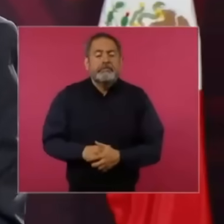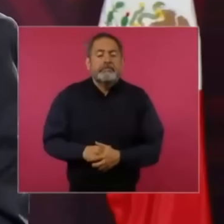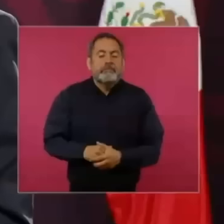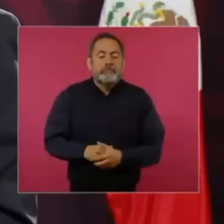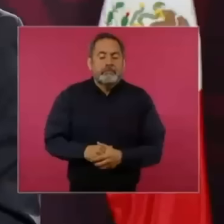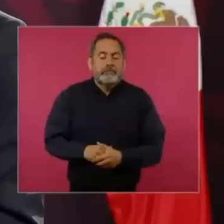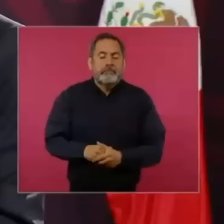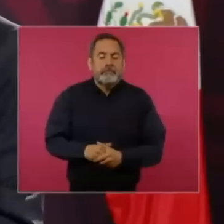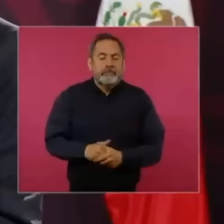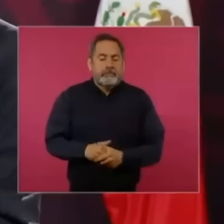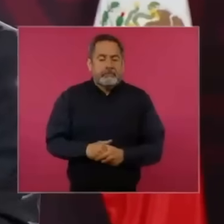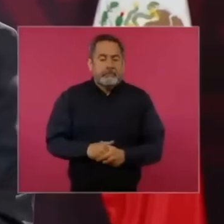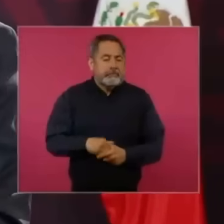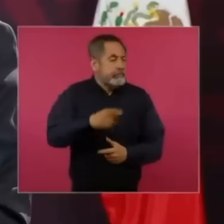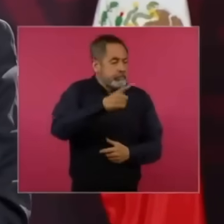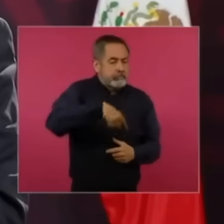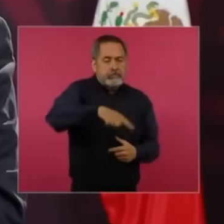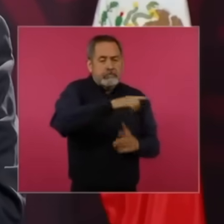todos